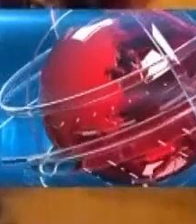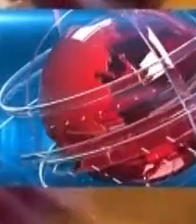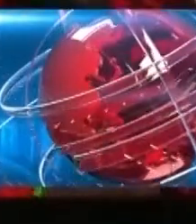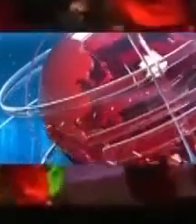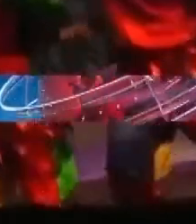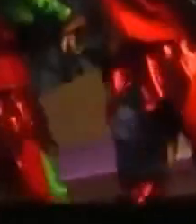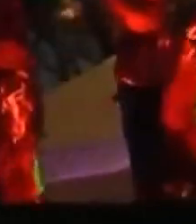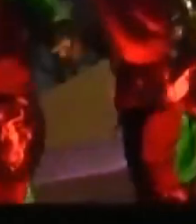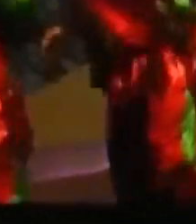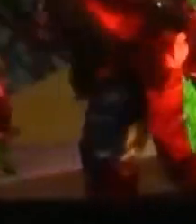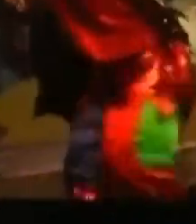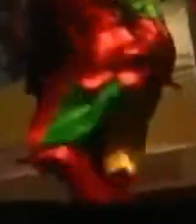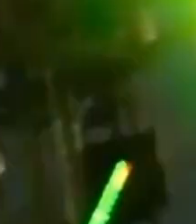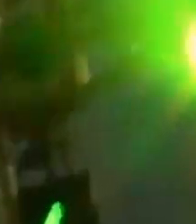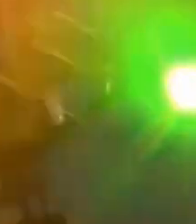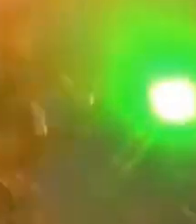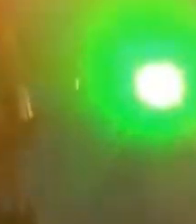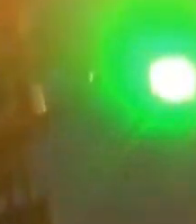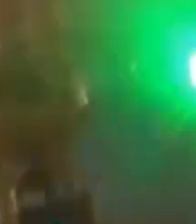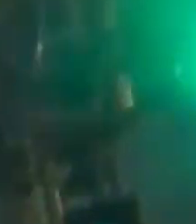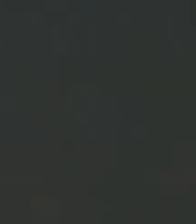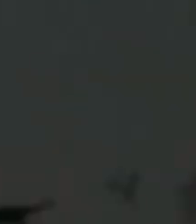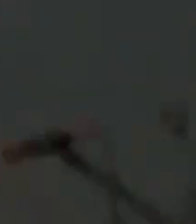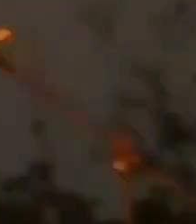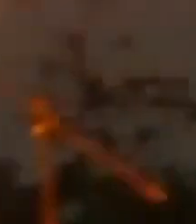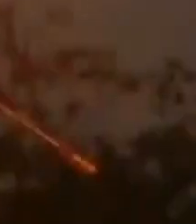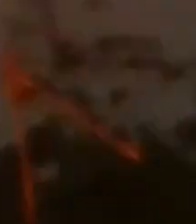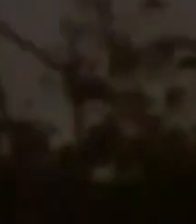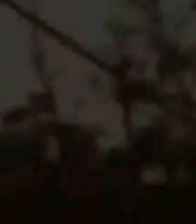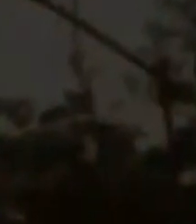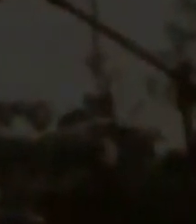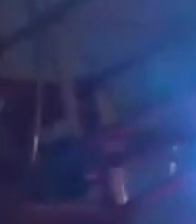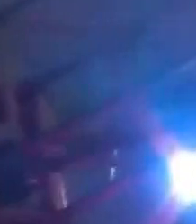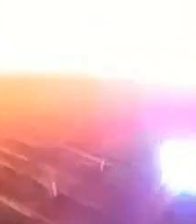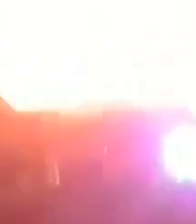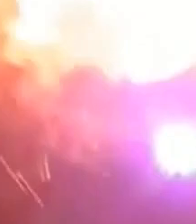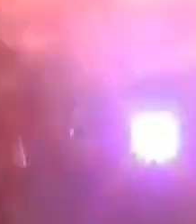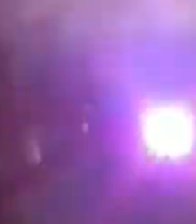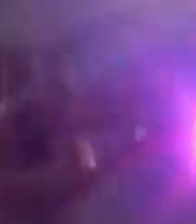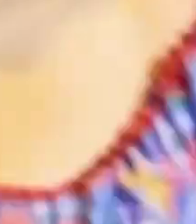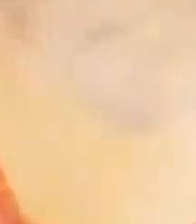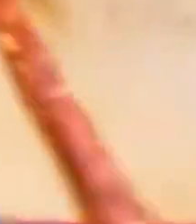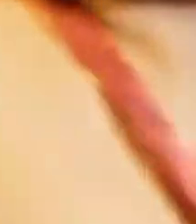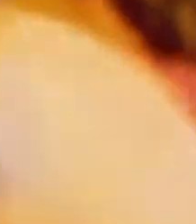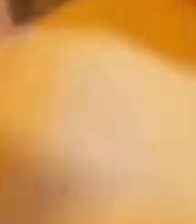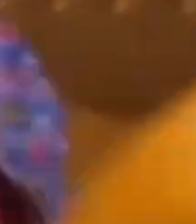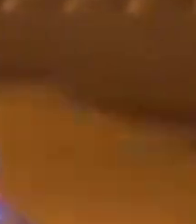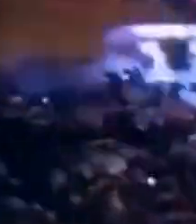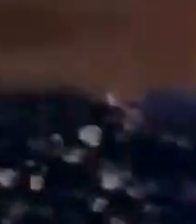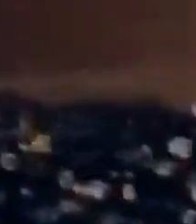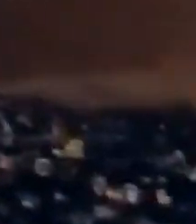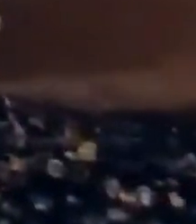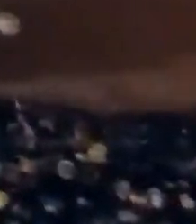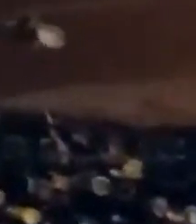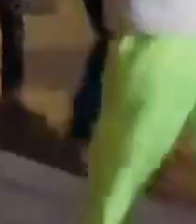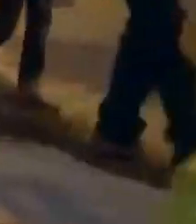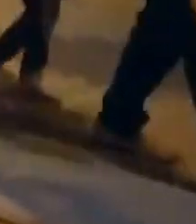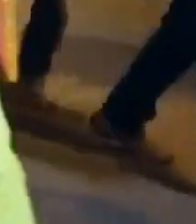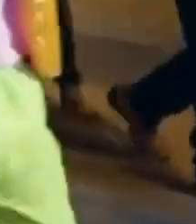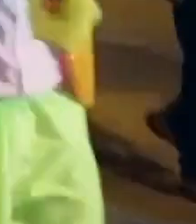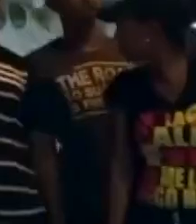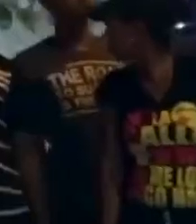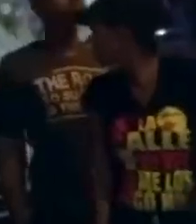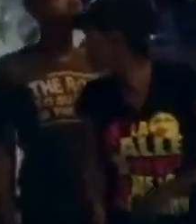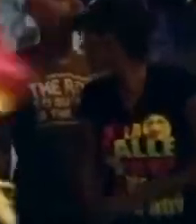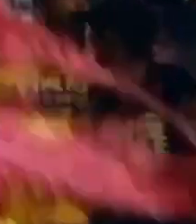Sabana Larga, donde los Diablos Arlequines alistan sus llamaradas para iluminar la noche de Guacherna del Caribe, que será el segundo desfile nocturno del